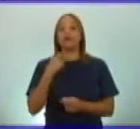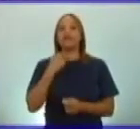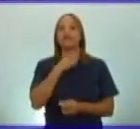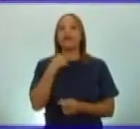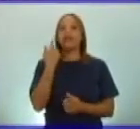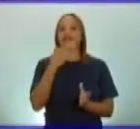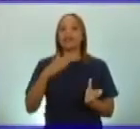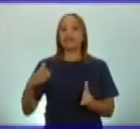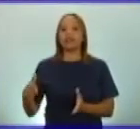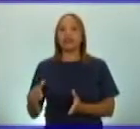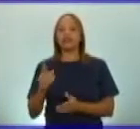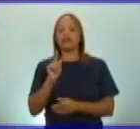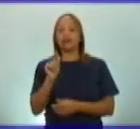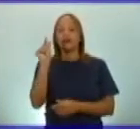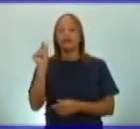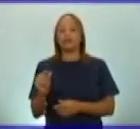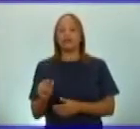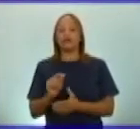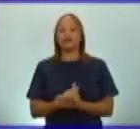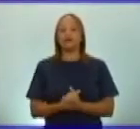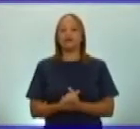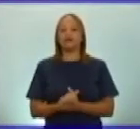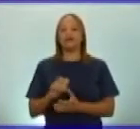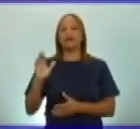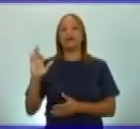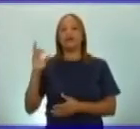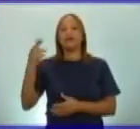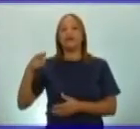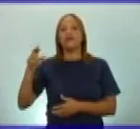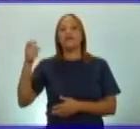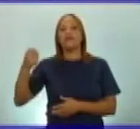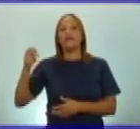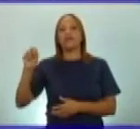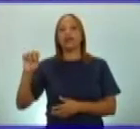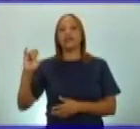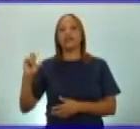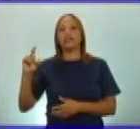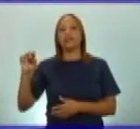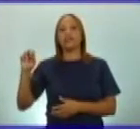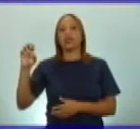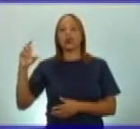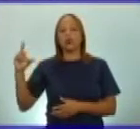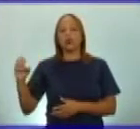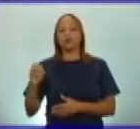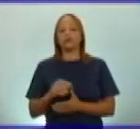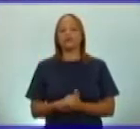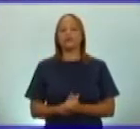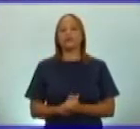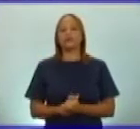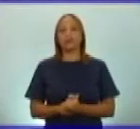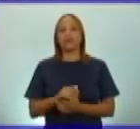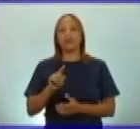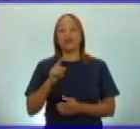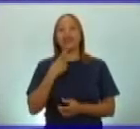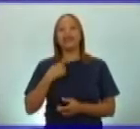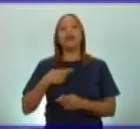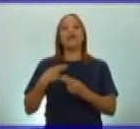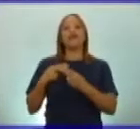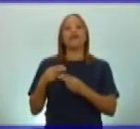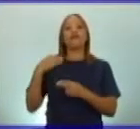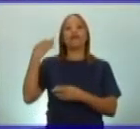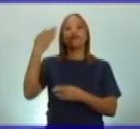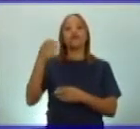archiduque Francisco Fernando, quien era el futuro rey del